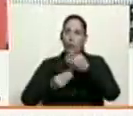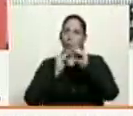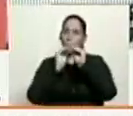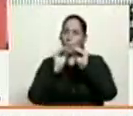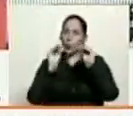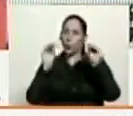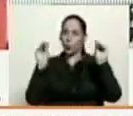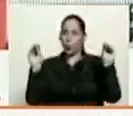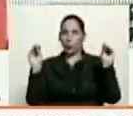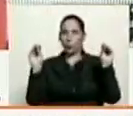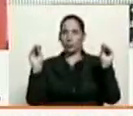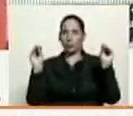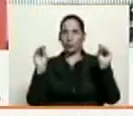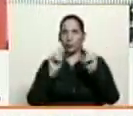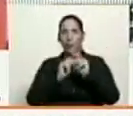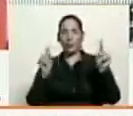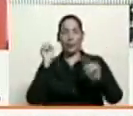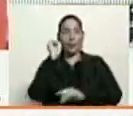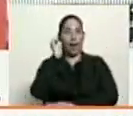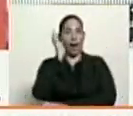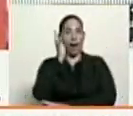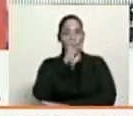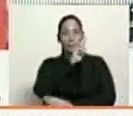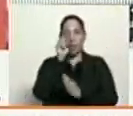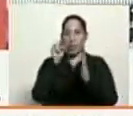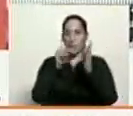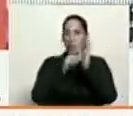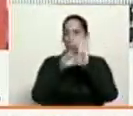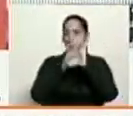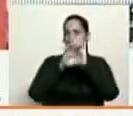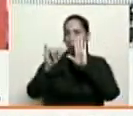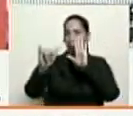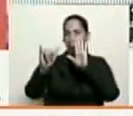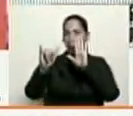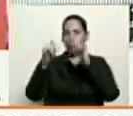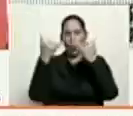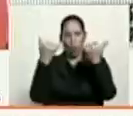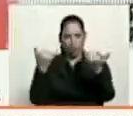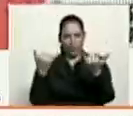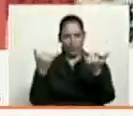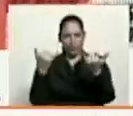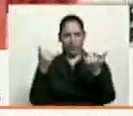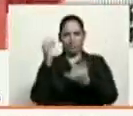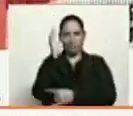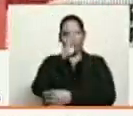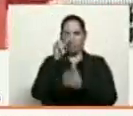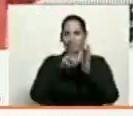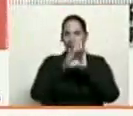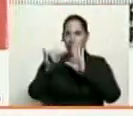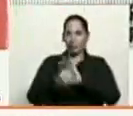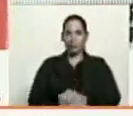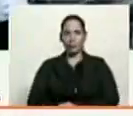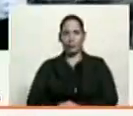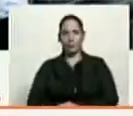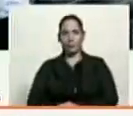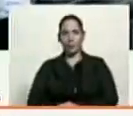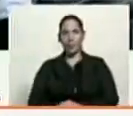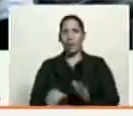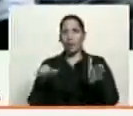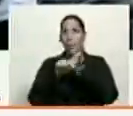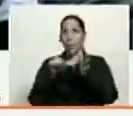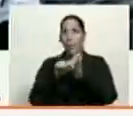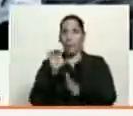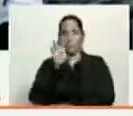llamado para la Asamblea Nacional Constituyente, la actual Asamblea Nacional Constituyente, en momentos, bueno, donde el